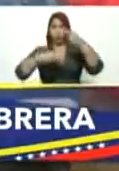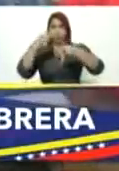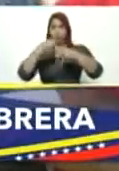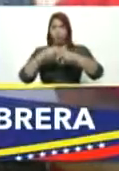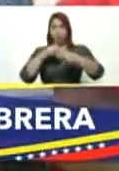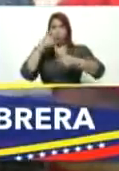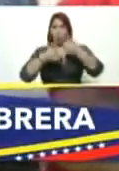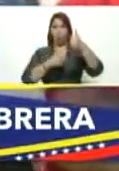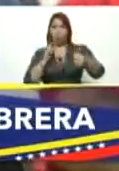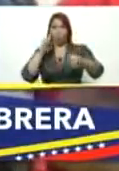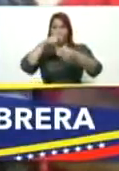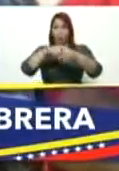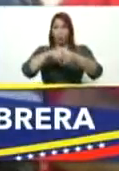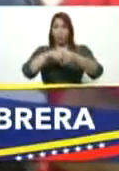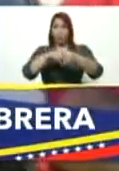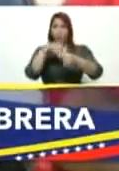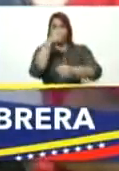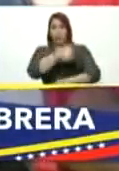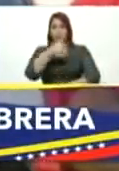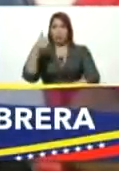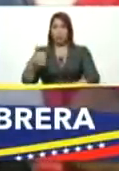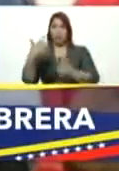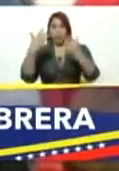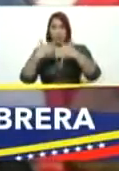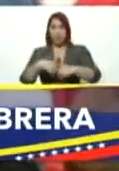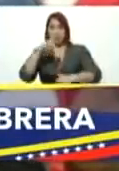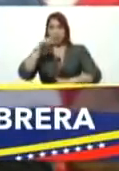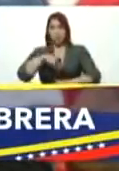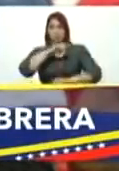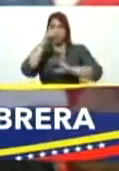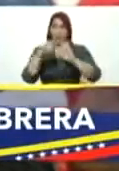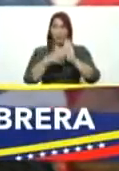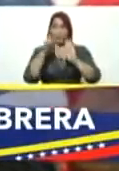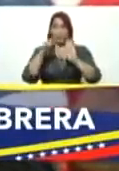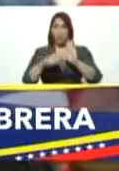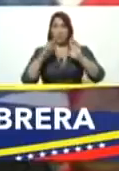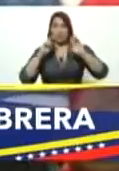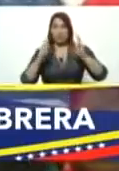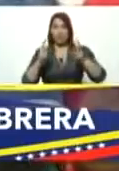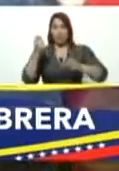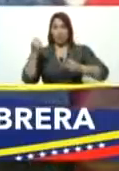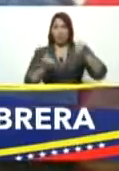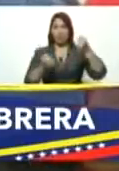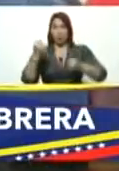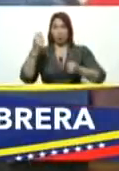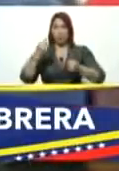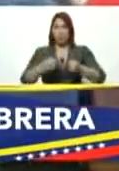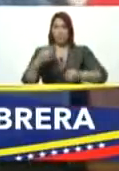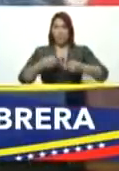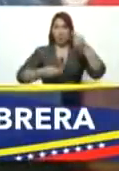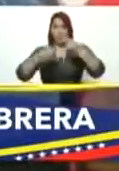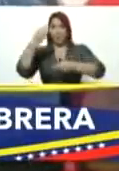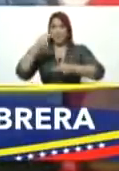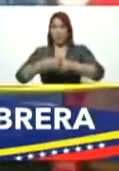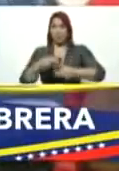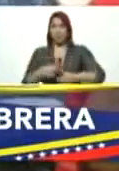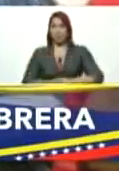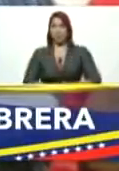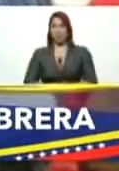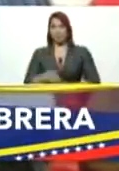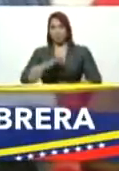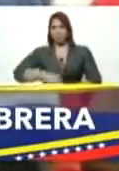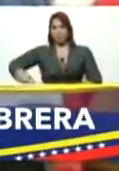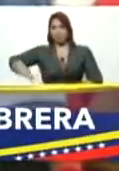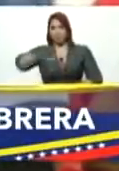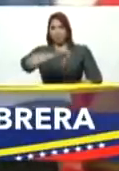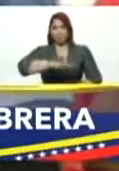pertenezco en cada planta en general en las áreas de transporte concreto y segmento a lo largo y